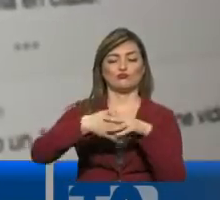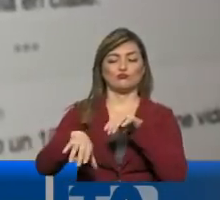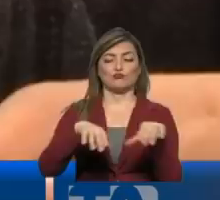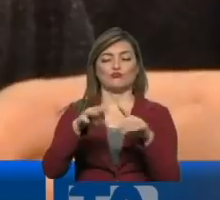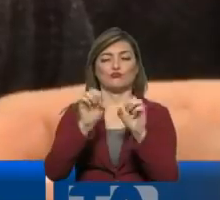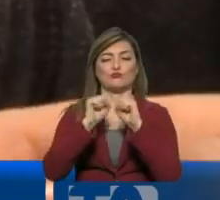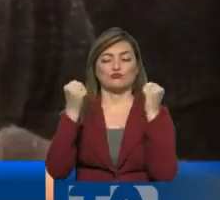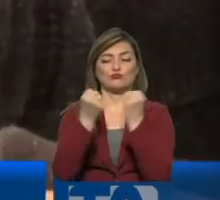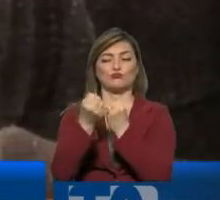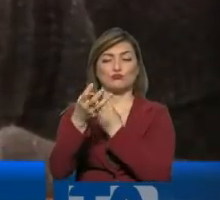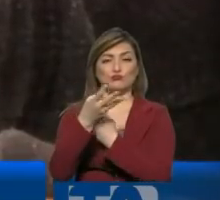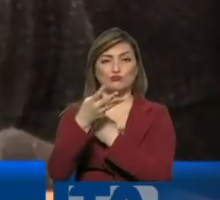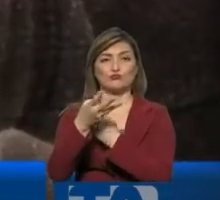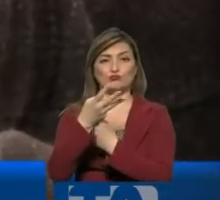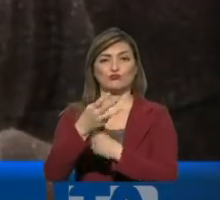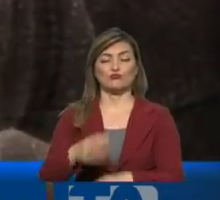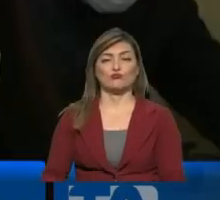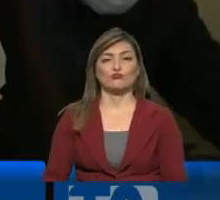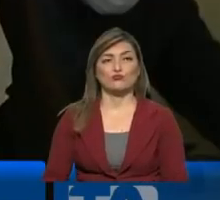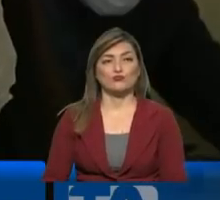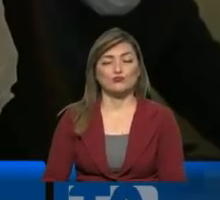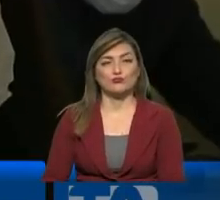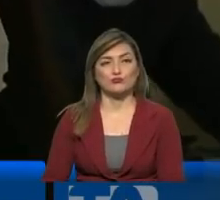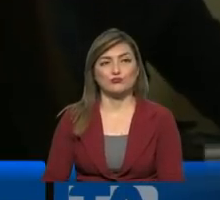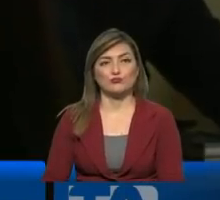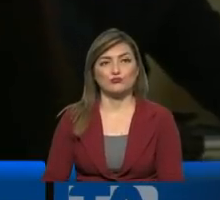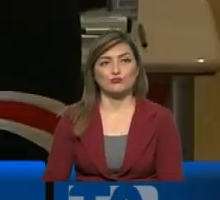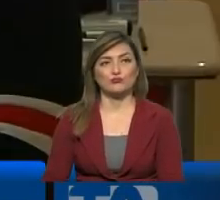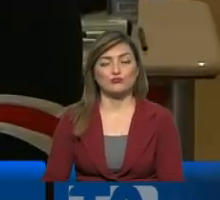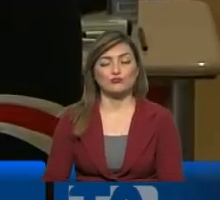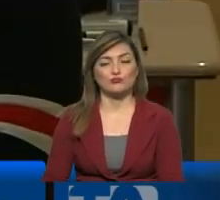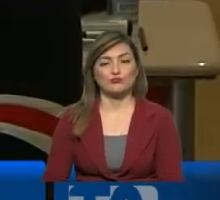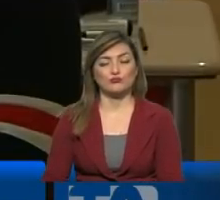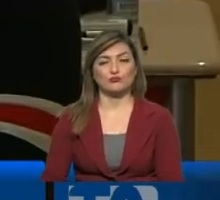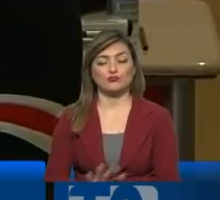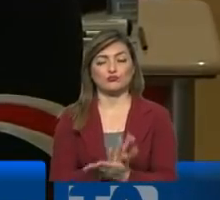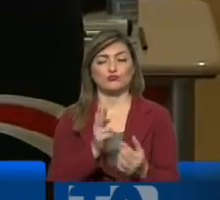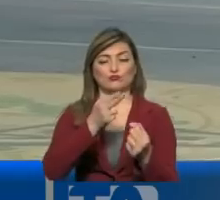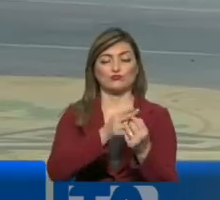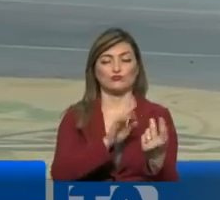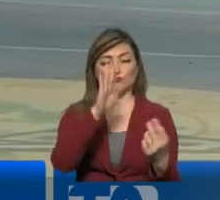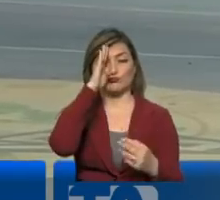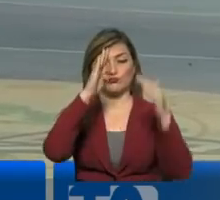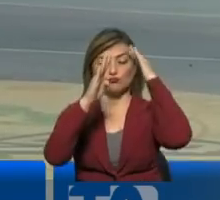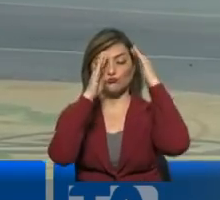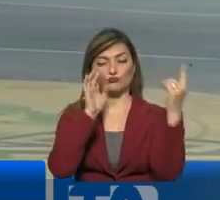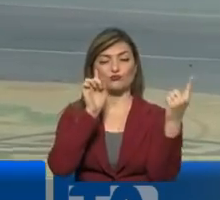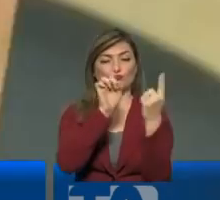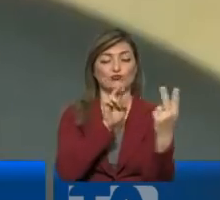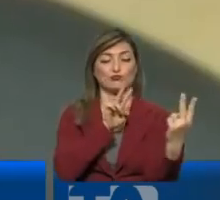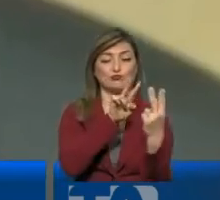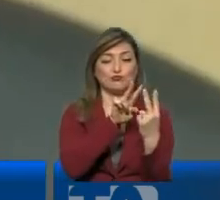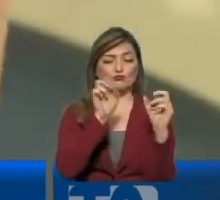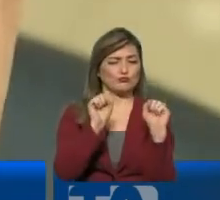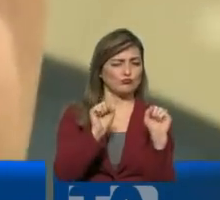actividades sociales, pero con una pantalla de por medio. ¿Sabrán saludar y mirarse a los ojos cuando vuelvan a encontrarse en la escuela? Imposible saber, pero